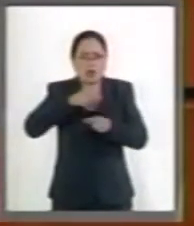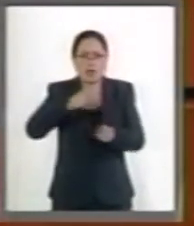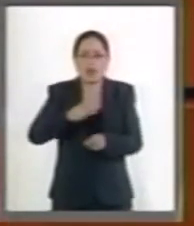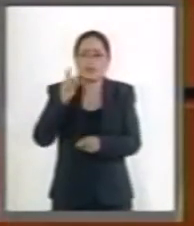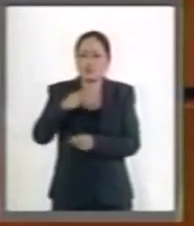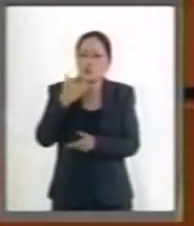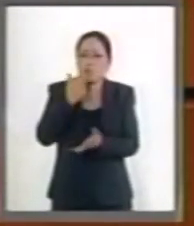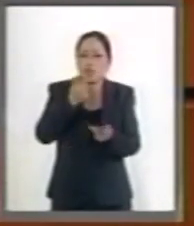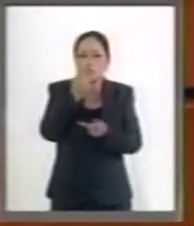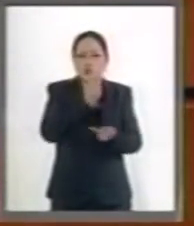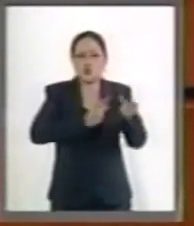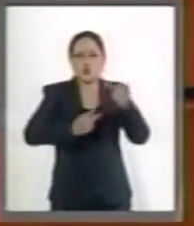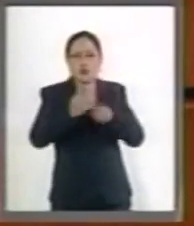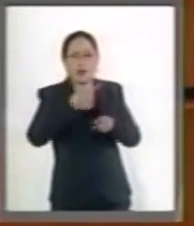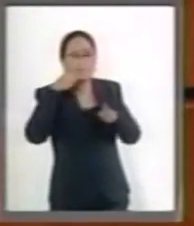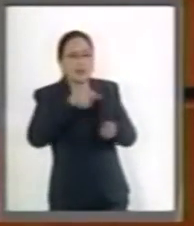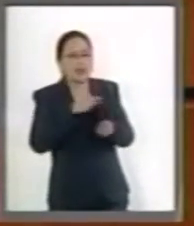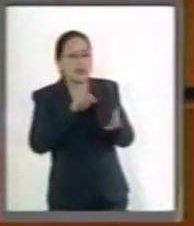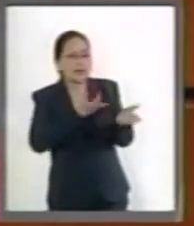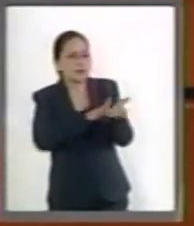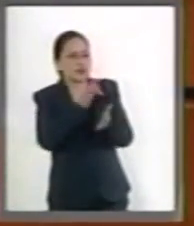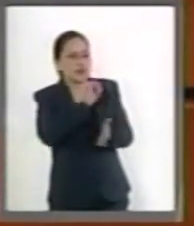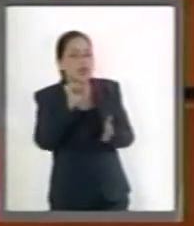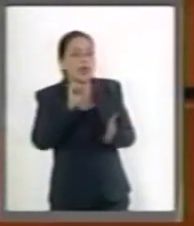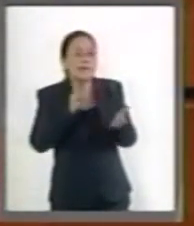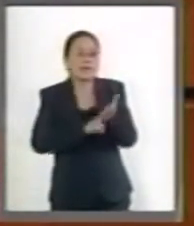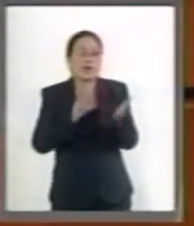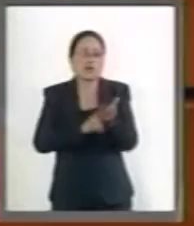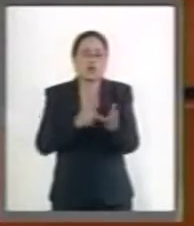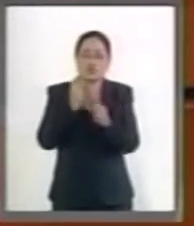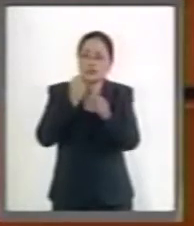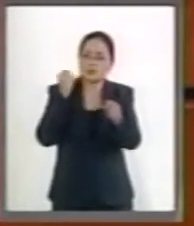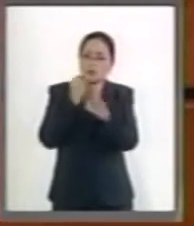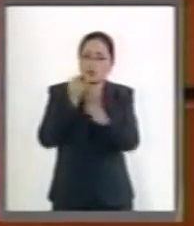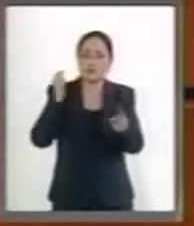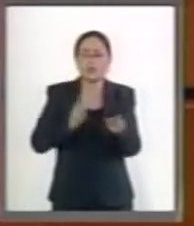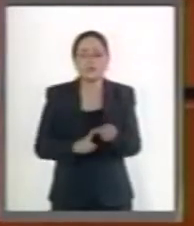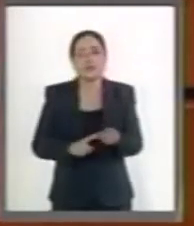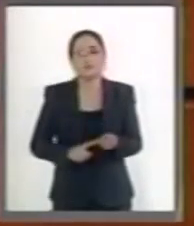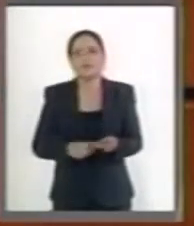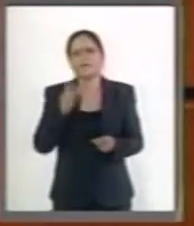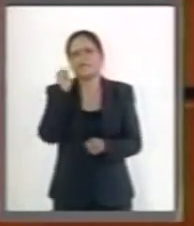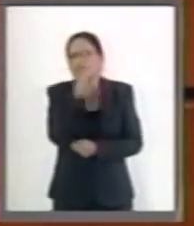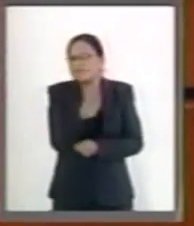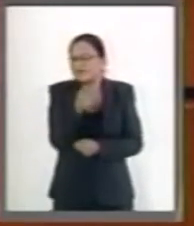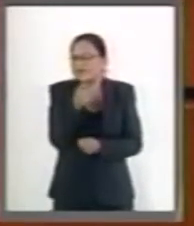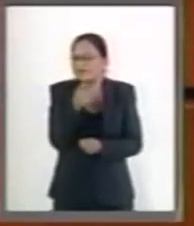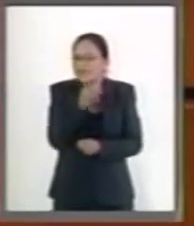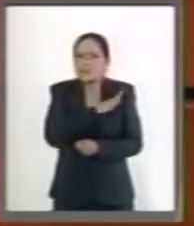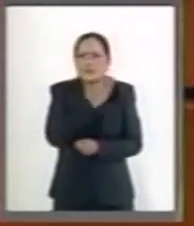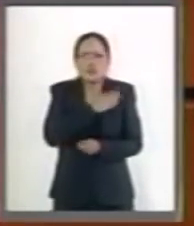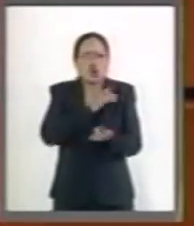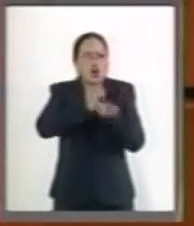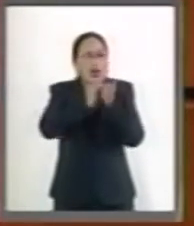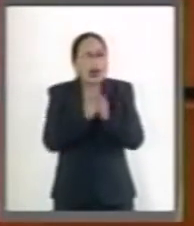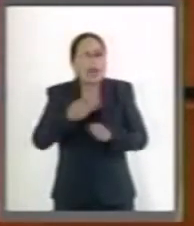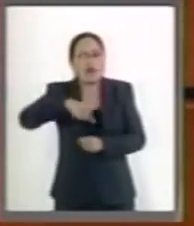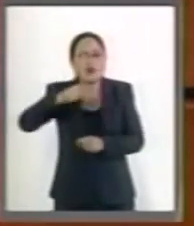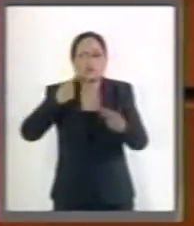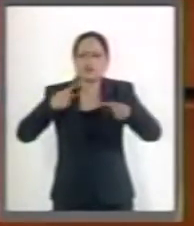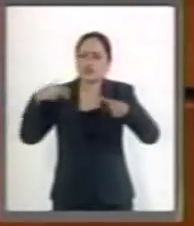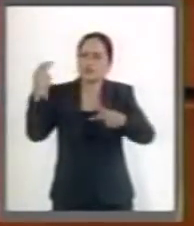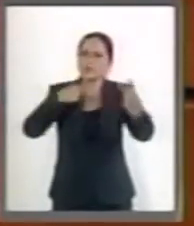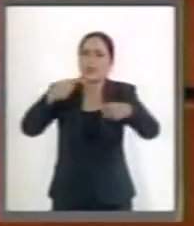subsidios cruzados al costo de transporte. ¿Esto qué quiere decir en español para la gente que nos está